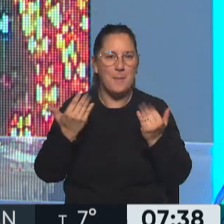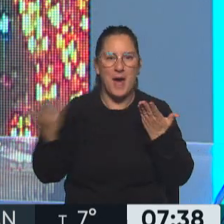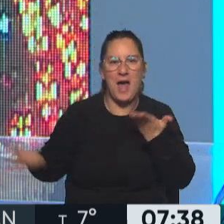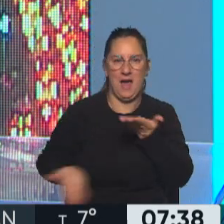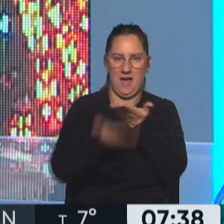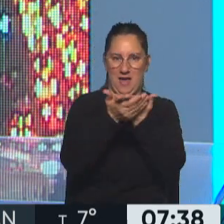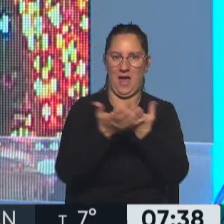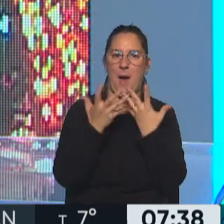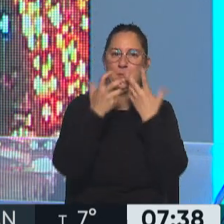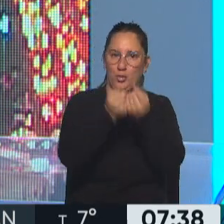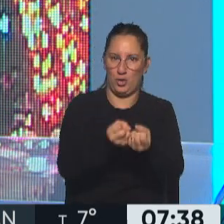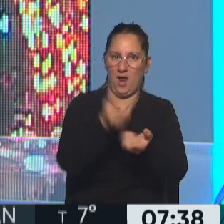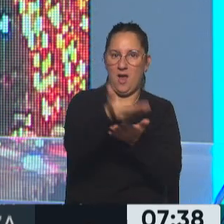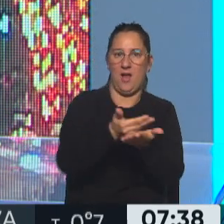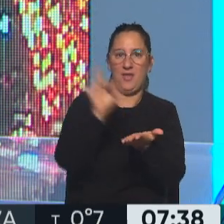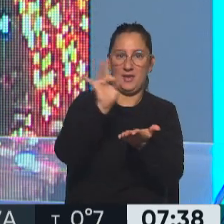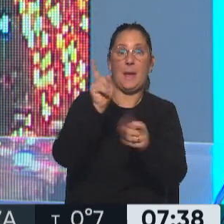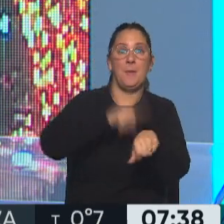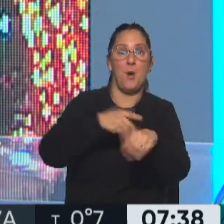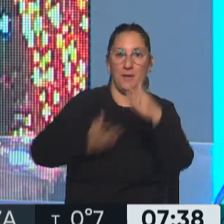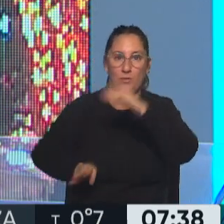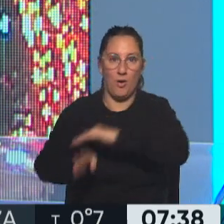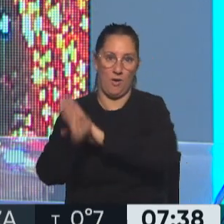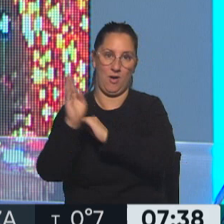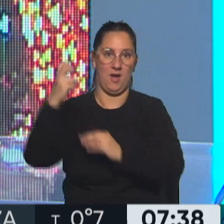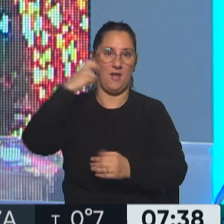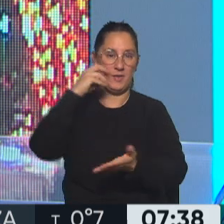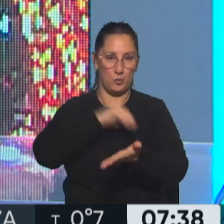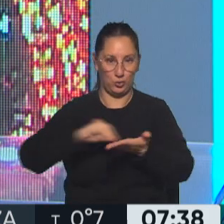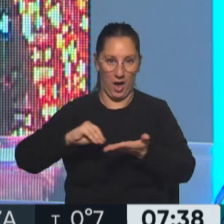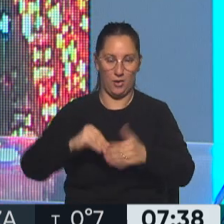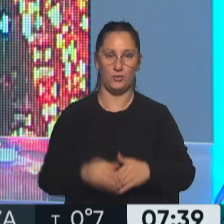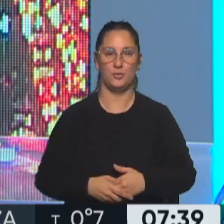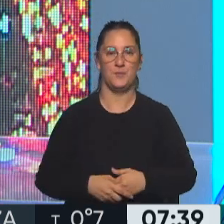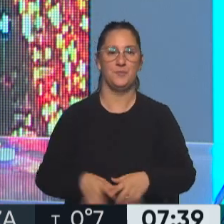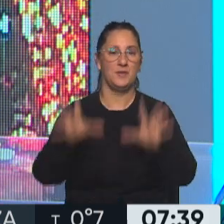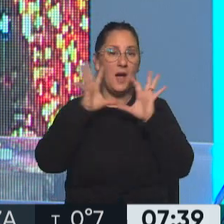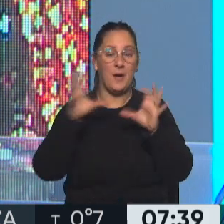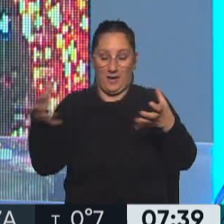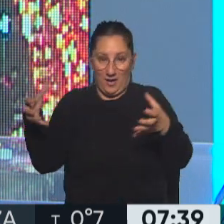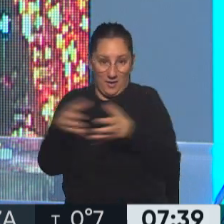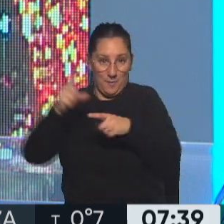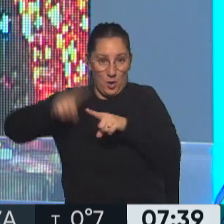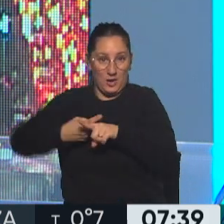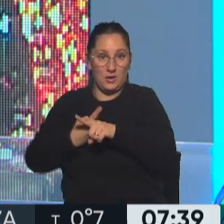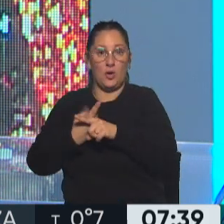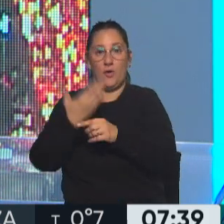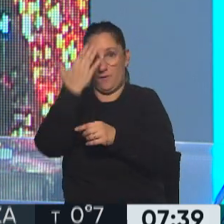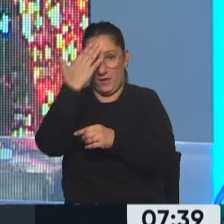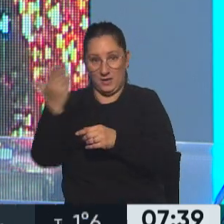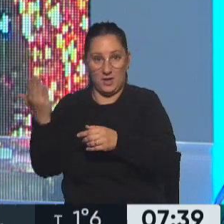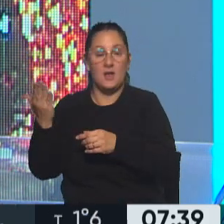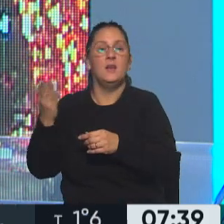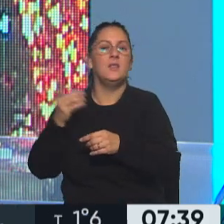el día que llegue este tema al recinto de la Cámara de Diputados. Recordemos que ya el Frente de Todos adelantó su rechazo a la